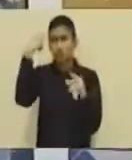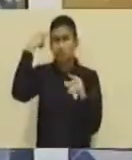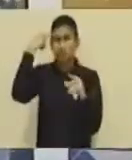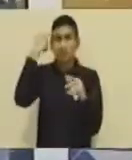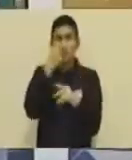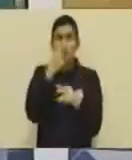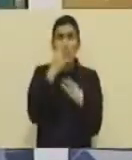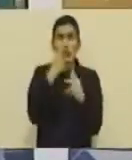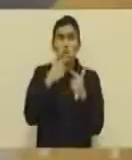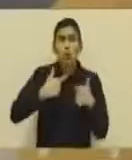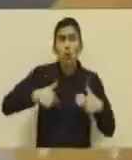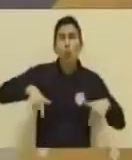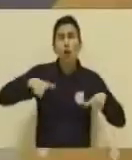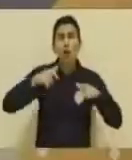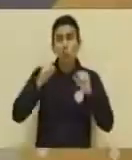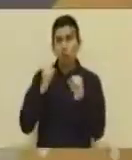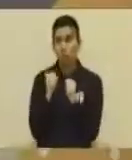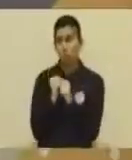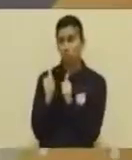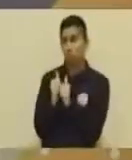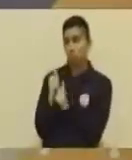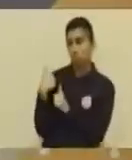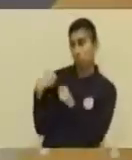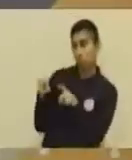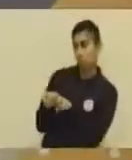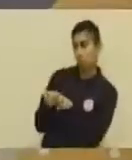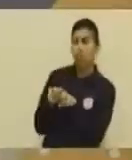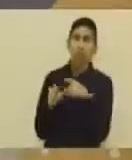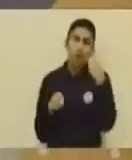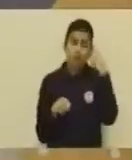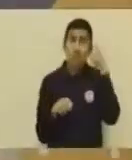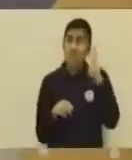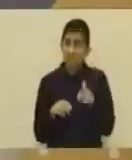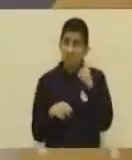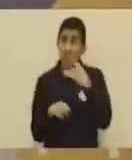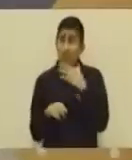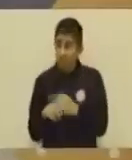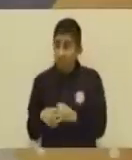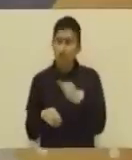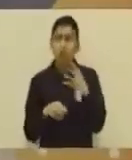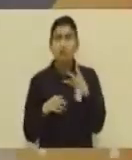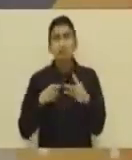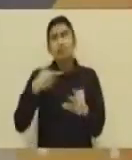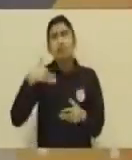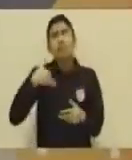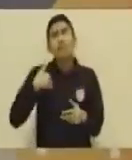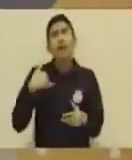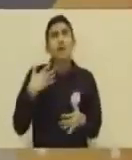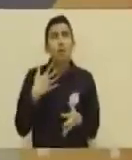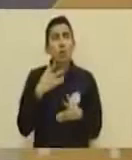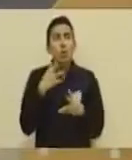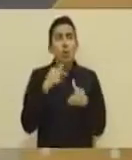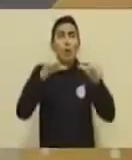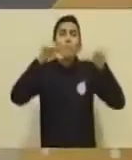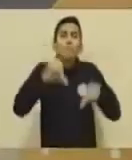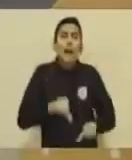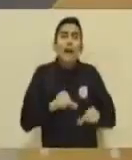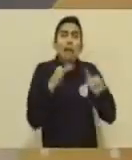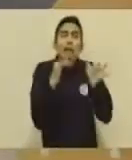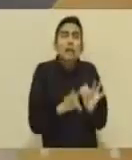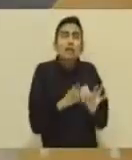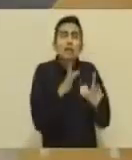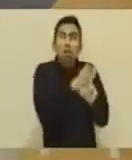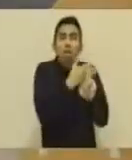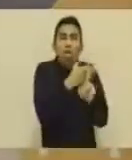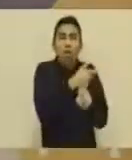veces tal vez por el espacio, podría ser que están muy cerca las personas, pero siempre existen personas con